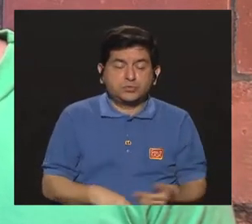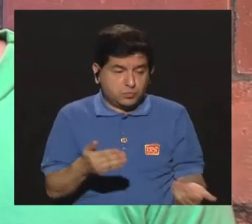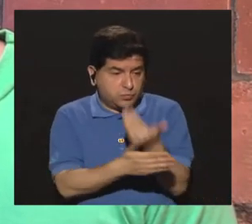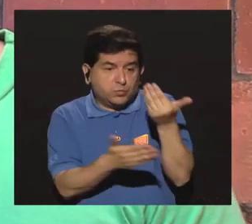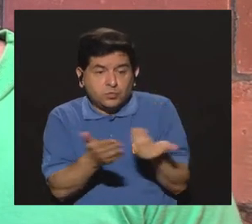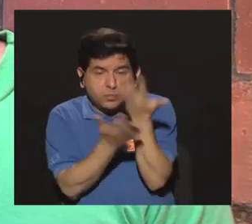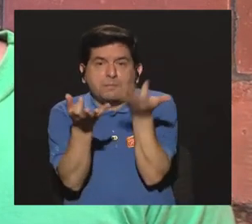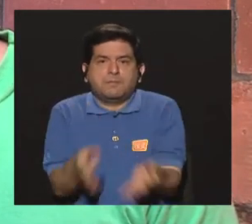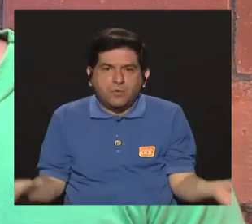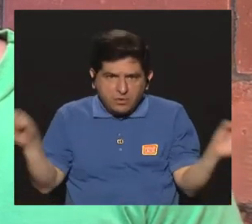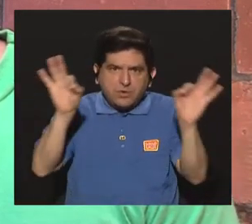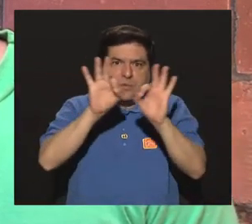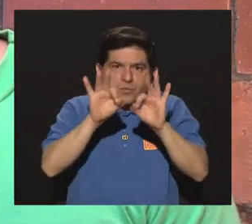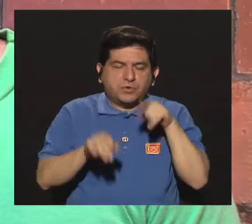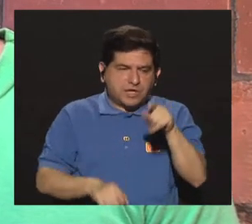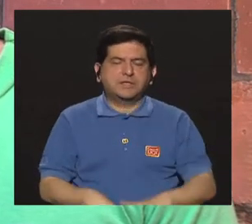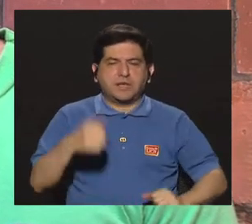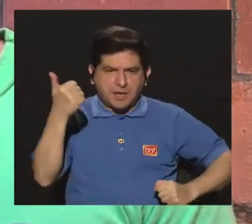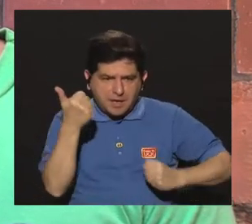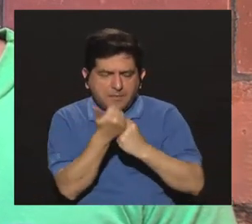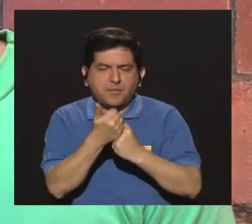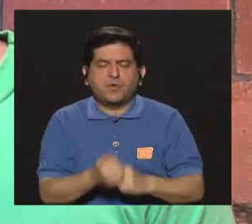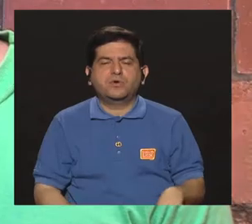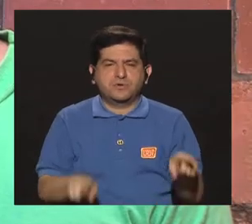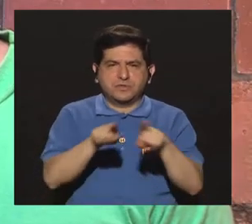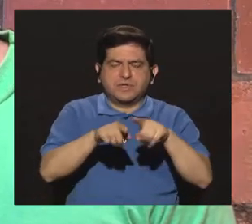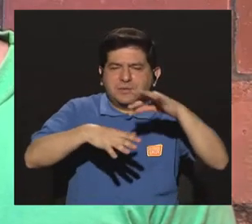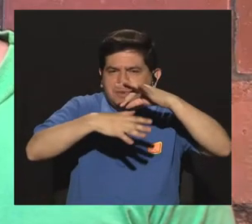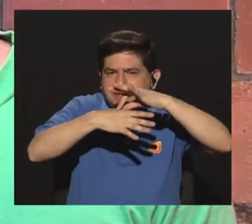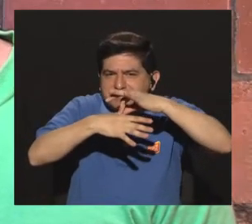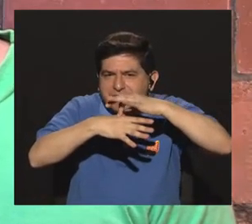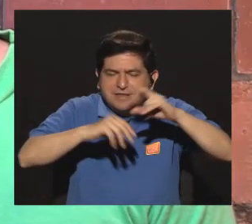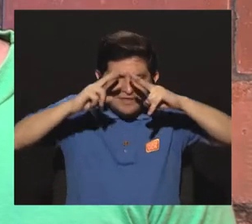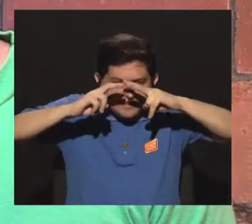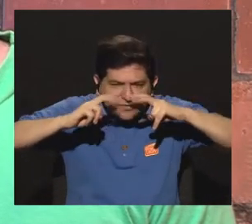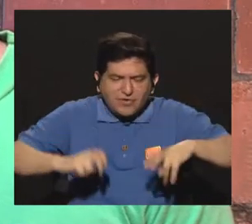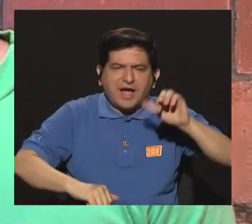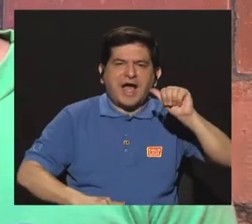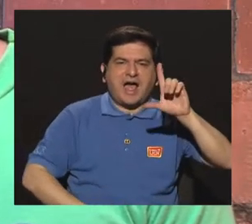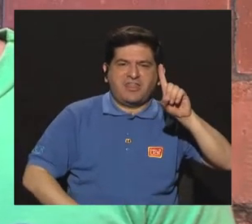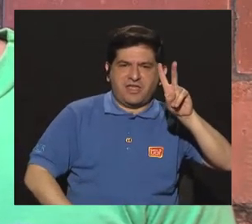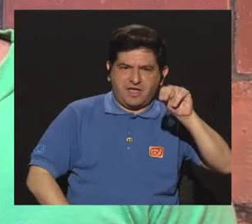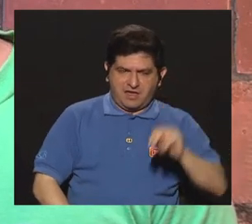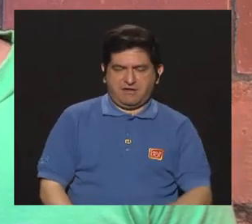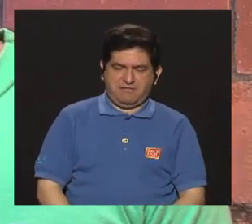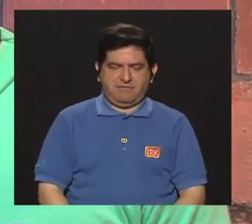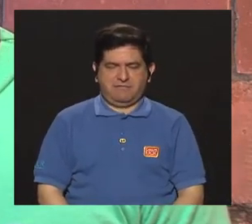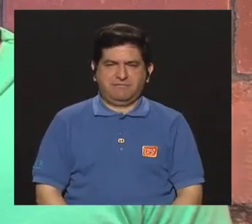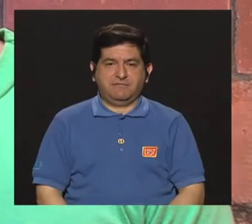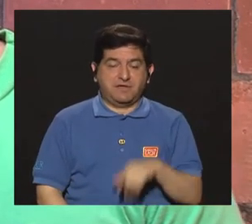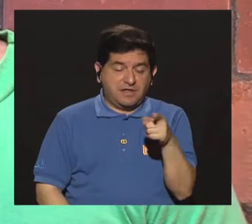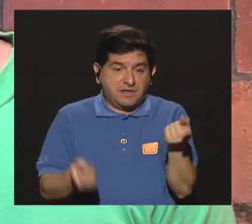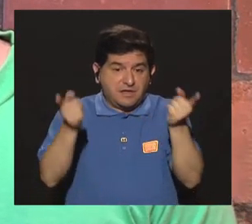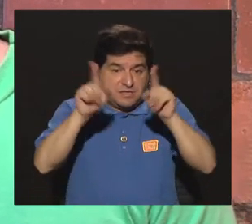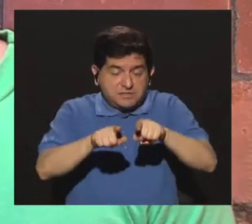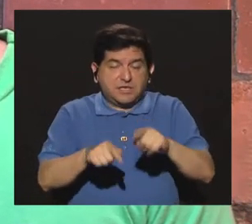recientes que es muy importante verdad porque todos tienen respaldo de tejidos para hacer análisis de adn análisis filogenético